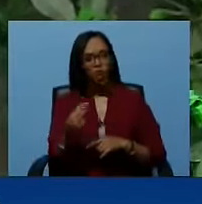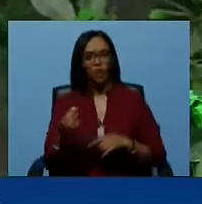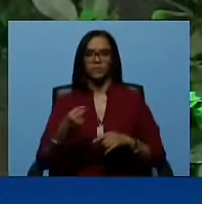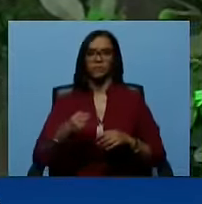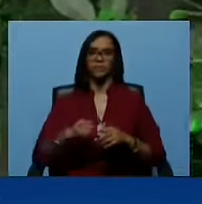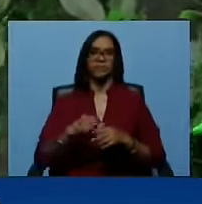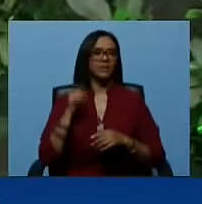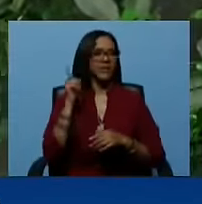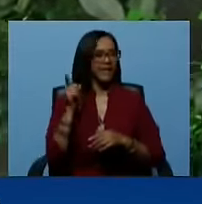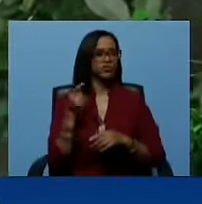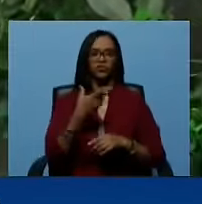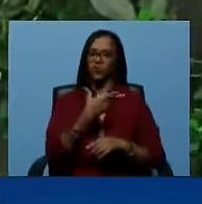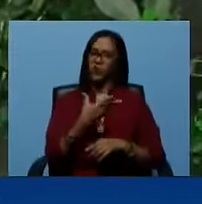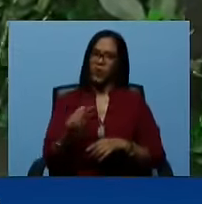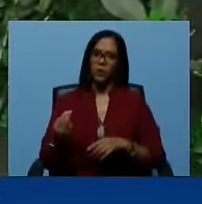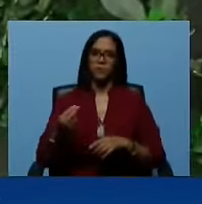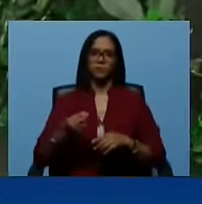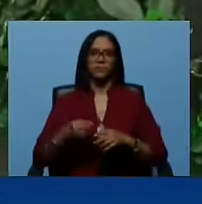Eso no.